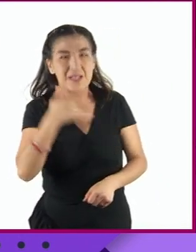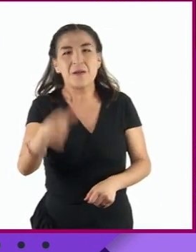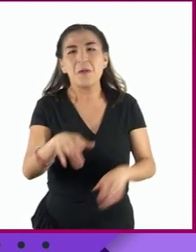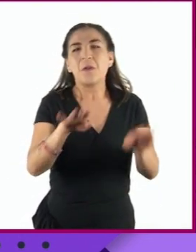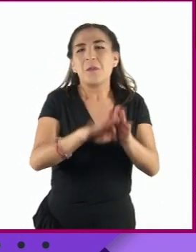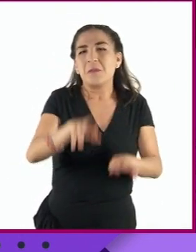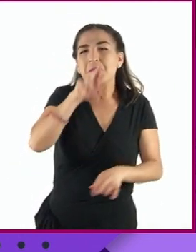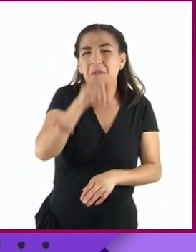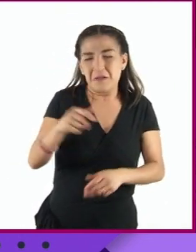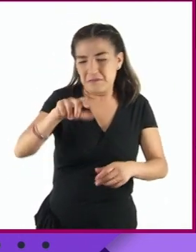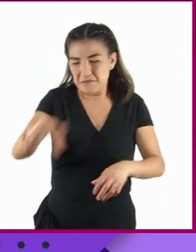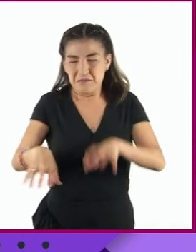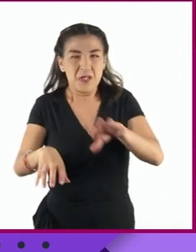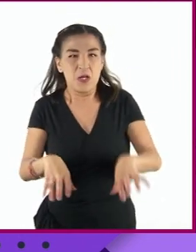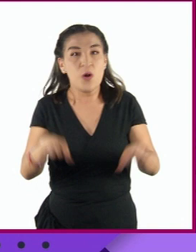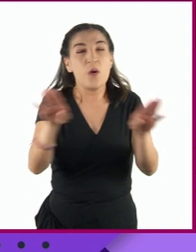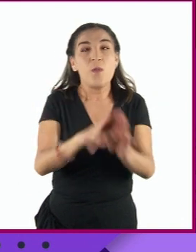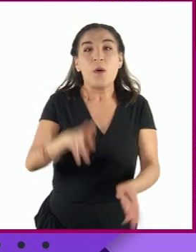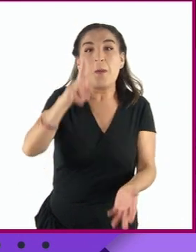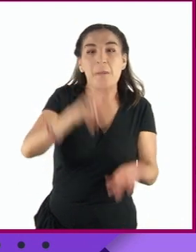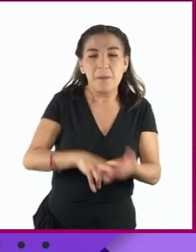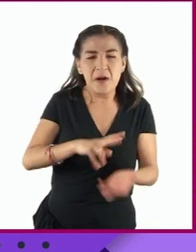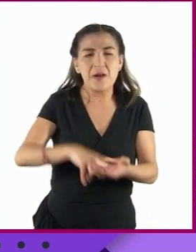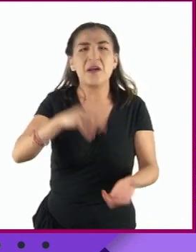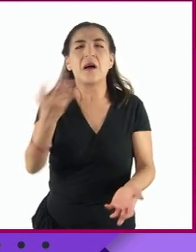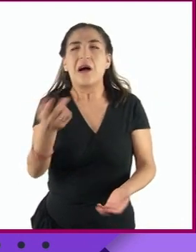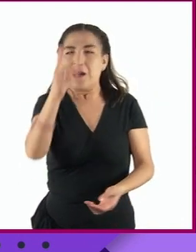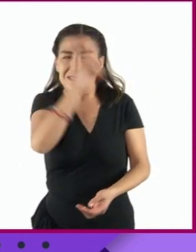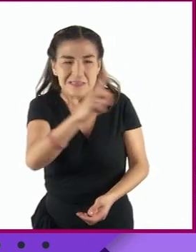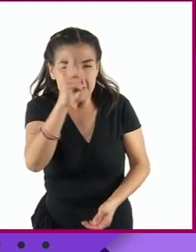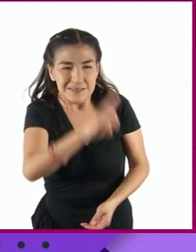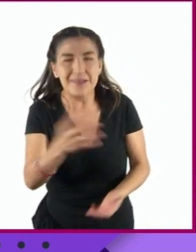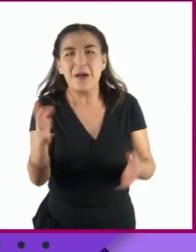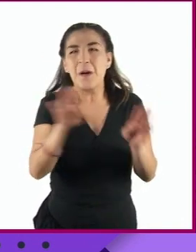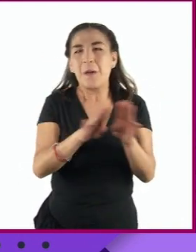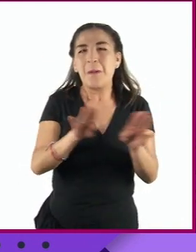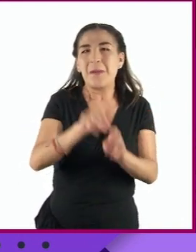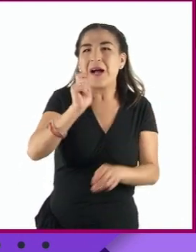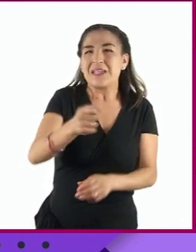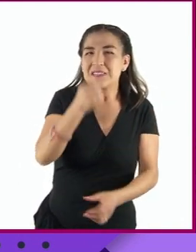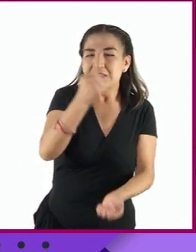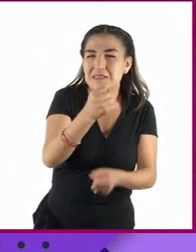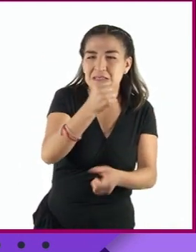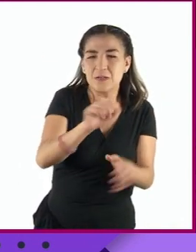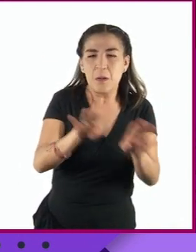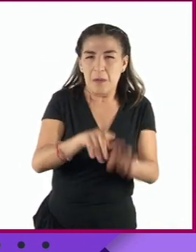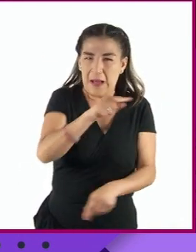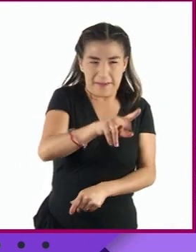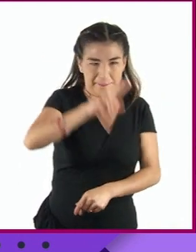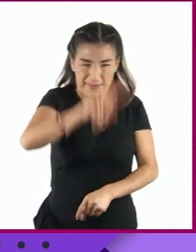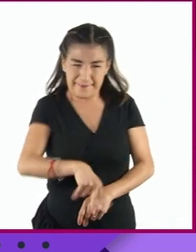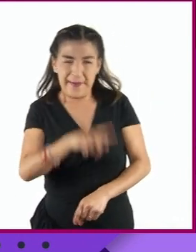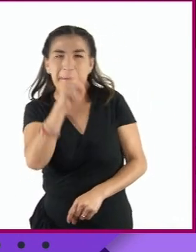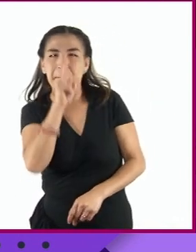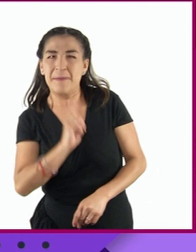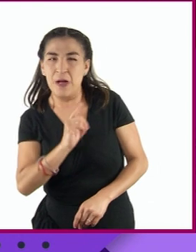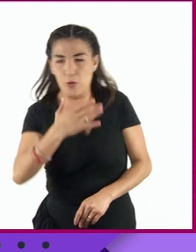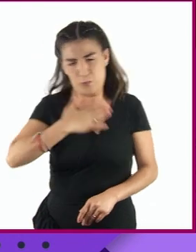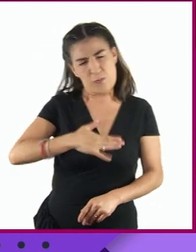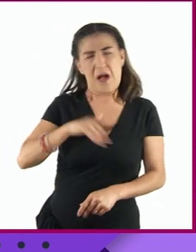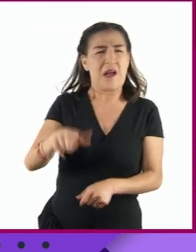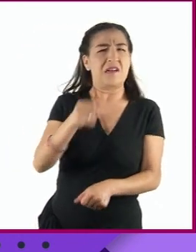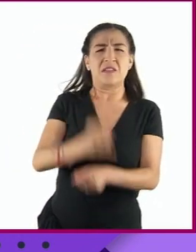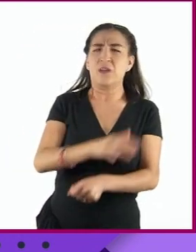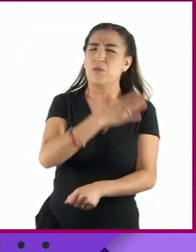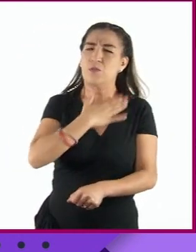parte. No valorar, ni aconsejar, ni definir qué es verdad o mentira, ni lo que es justo o